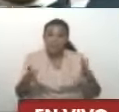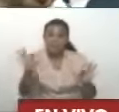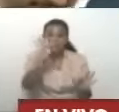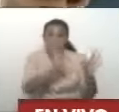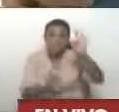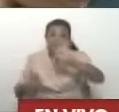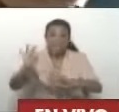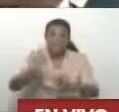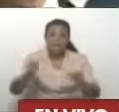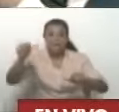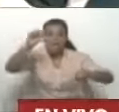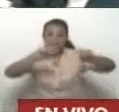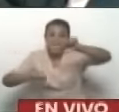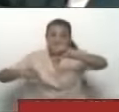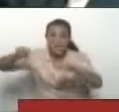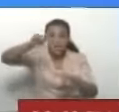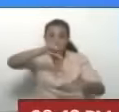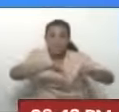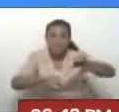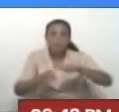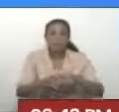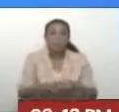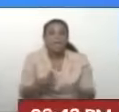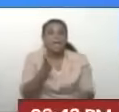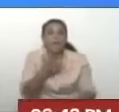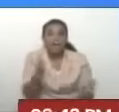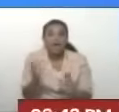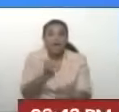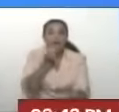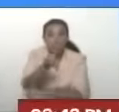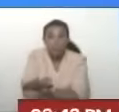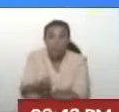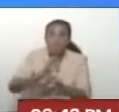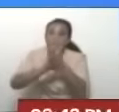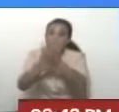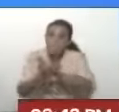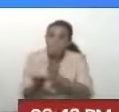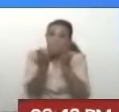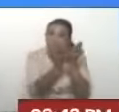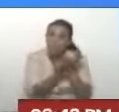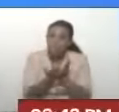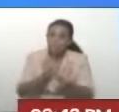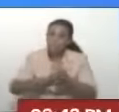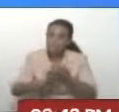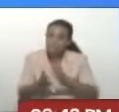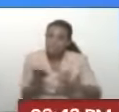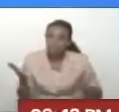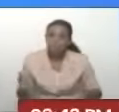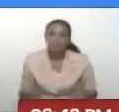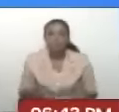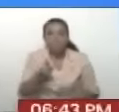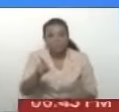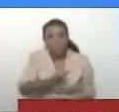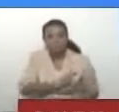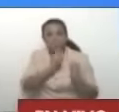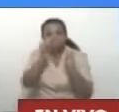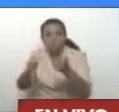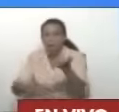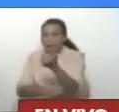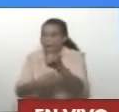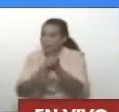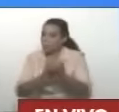química. Correcto. Y el plan, gradúate. Exactamente. Gradúate seguro. Bueno, Yosneisy, todo mi